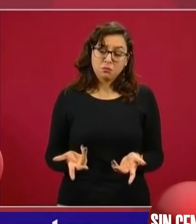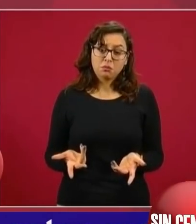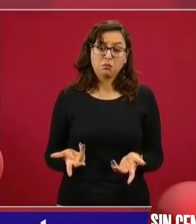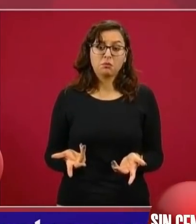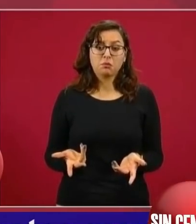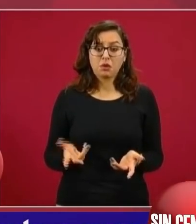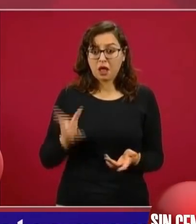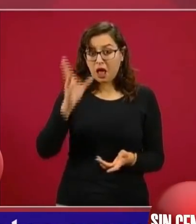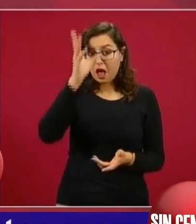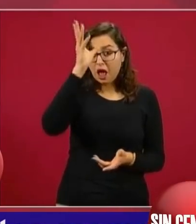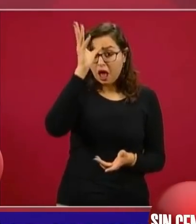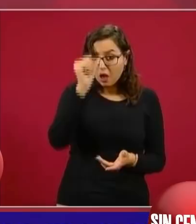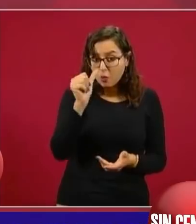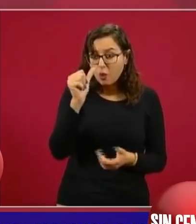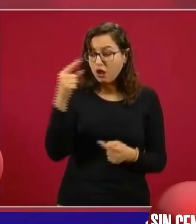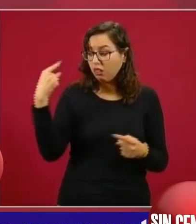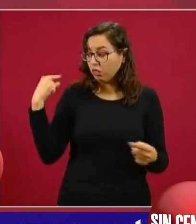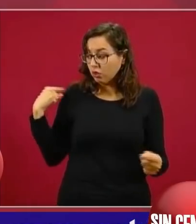o acuerdos,